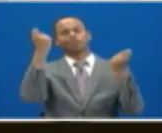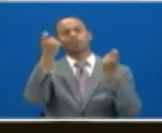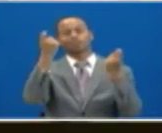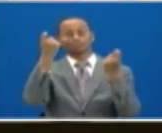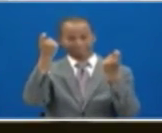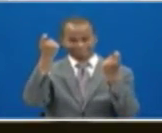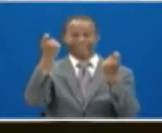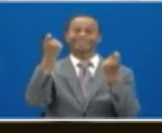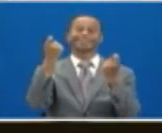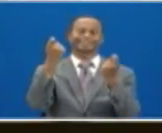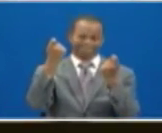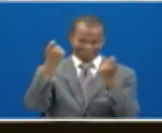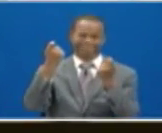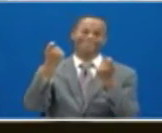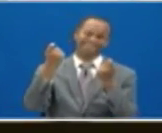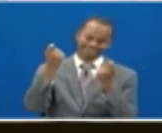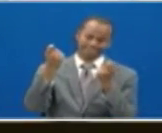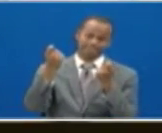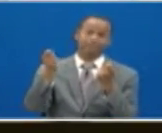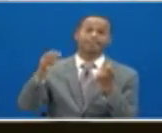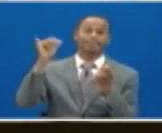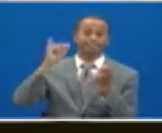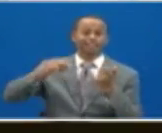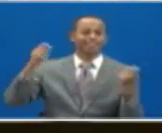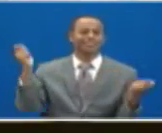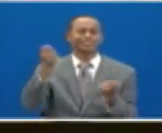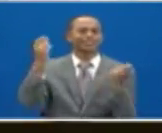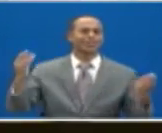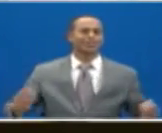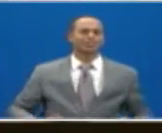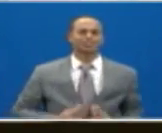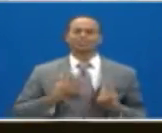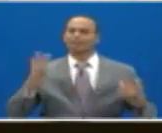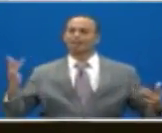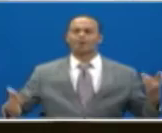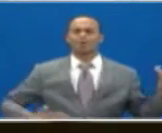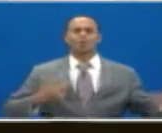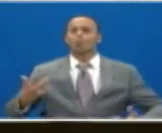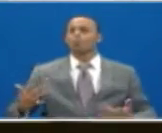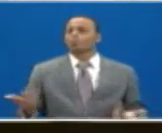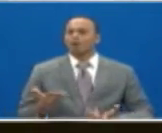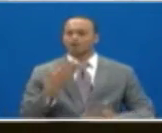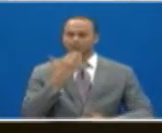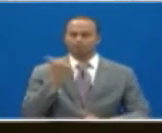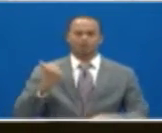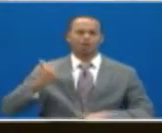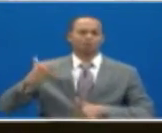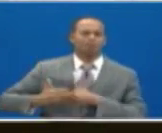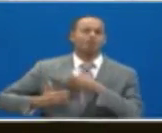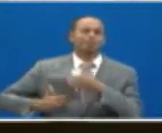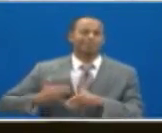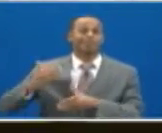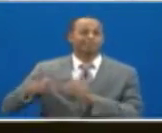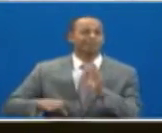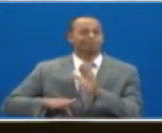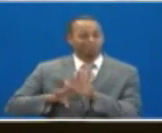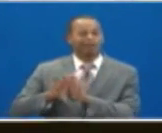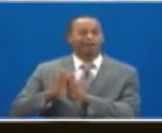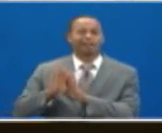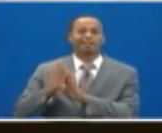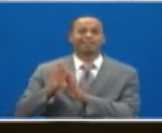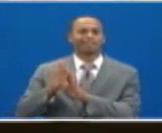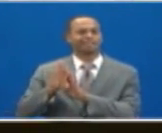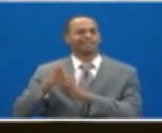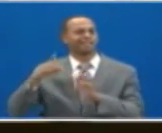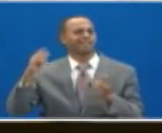Es celebrar algo que nos motiva a ser mejores, a